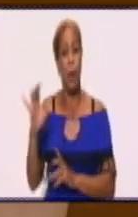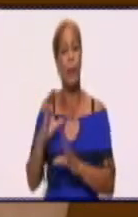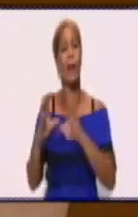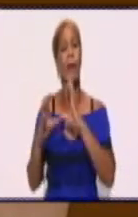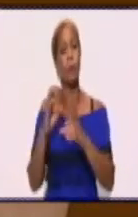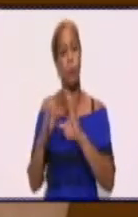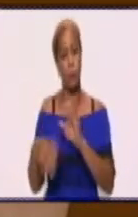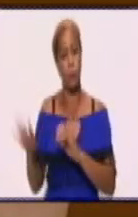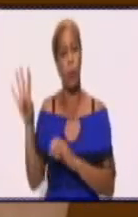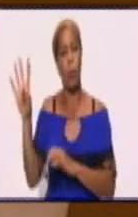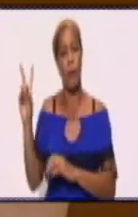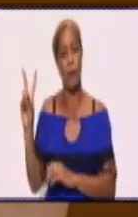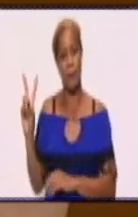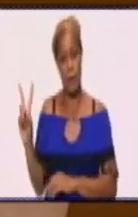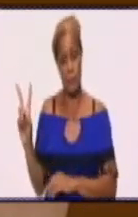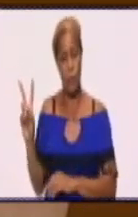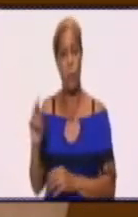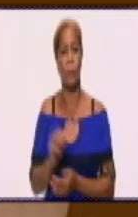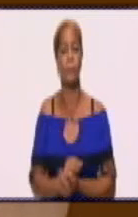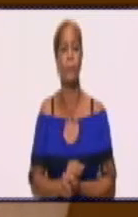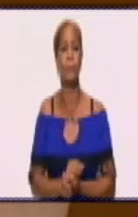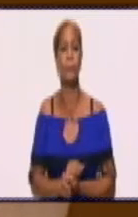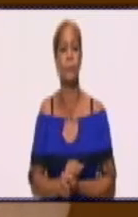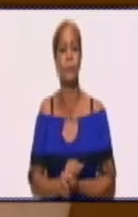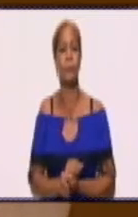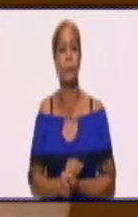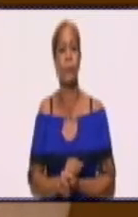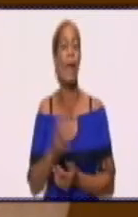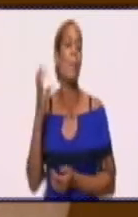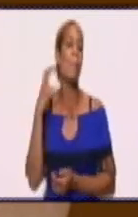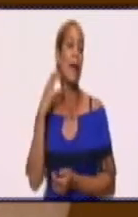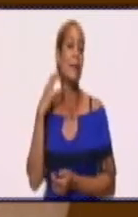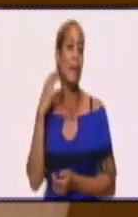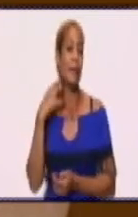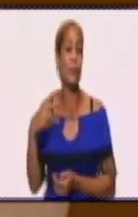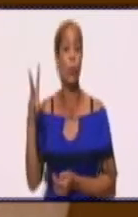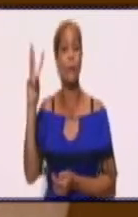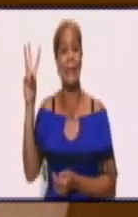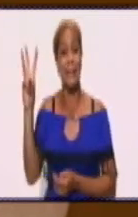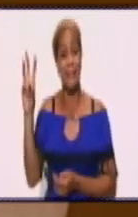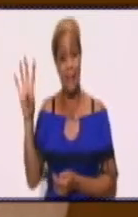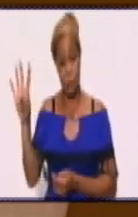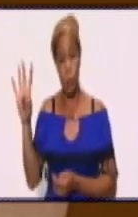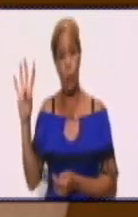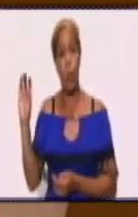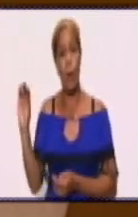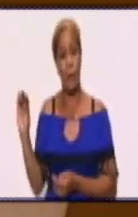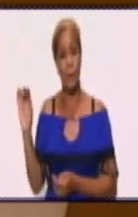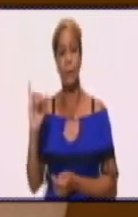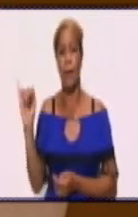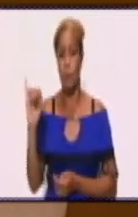42 y una tasa de 203,6. Manzanillo 340 y una tasa de